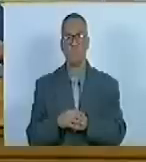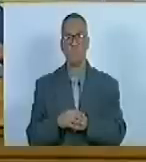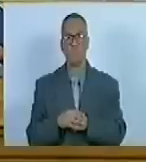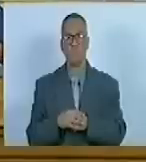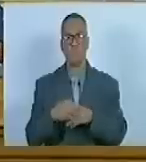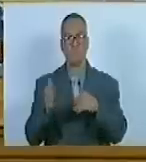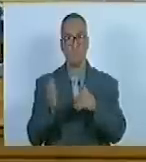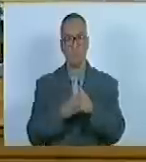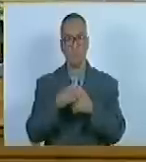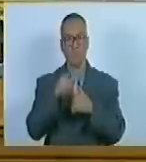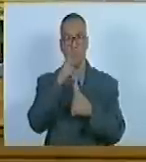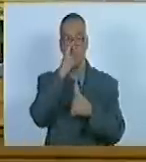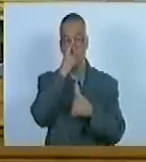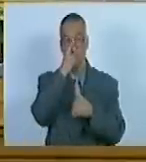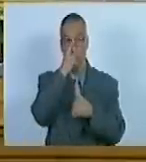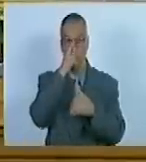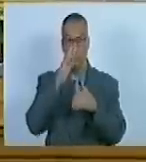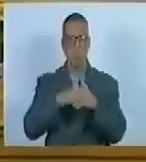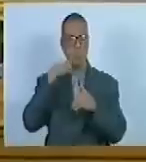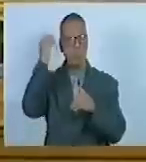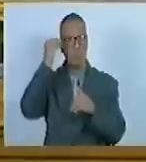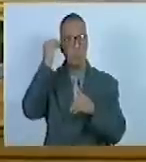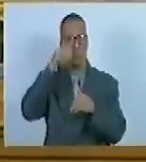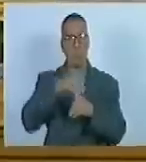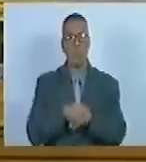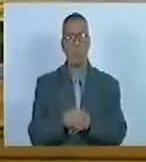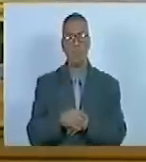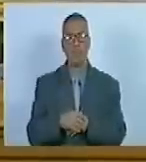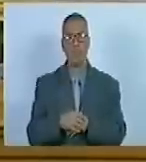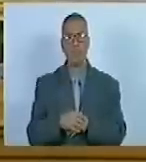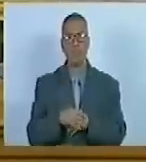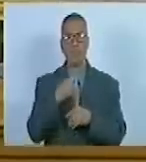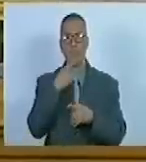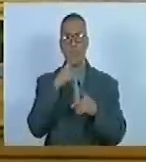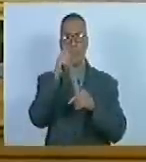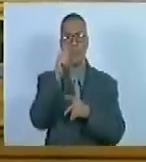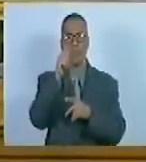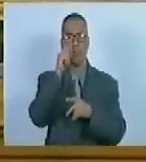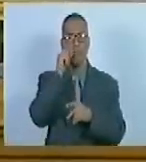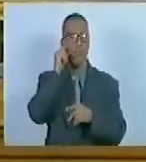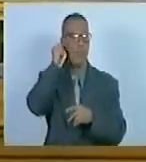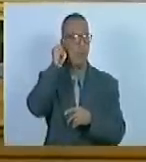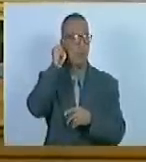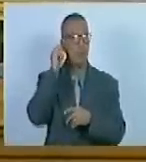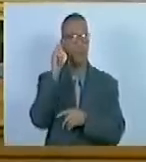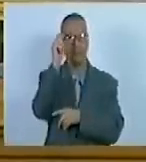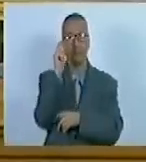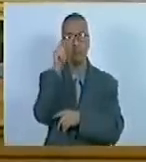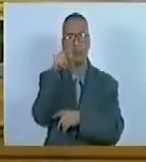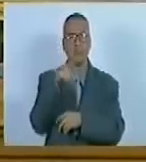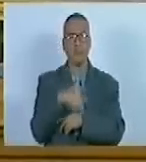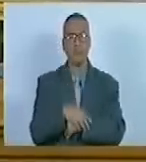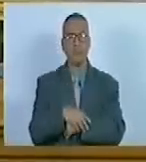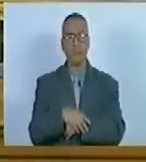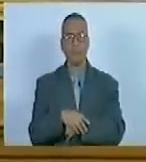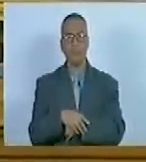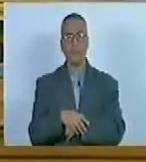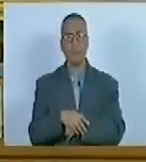Se cierra. En consideración, las honorables diputadas y los honorables diputados